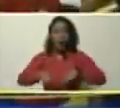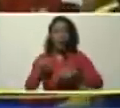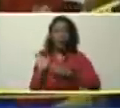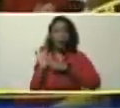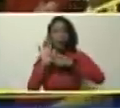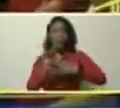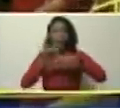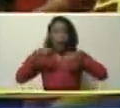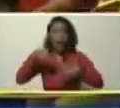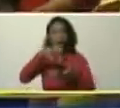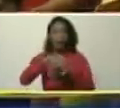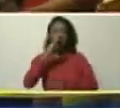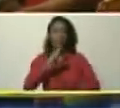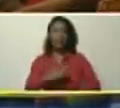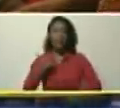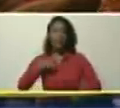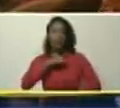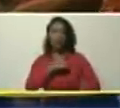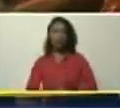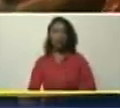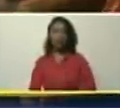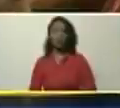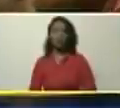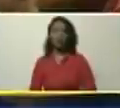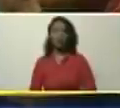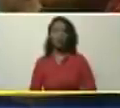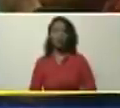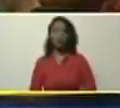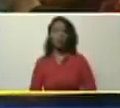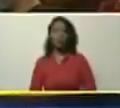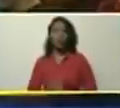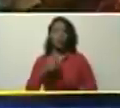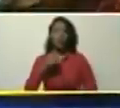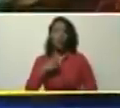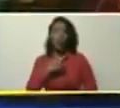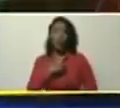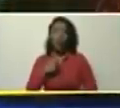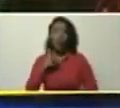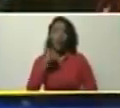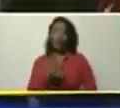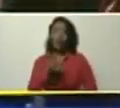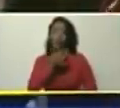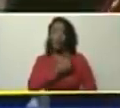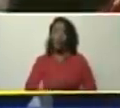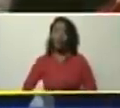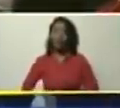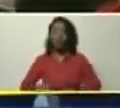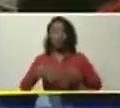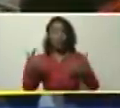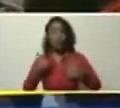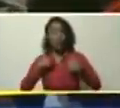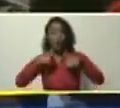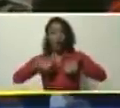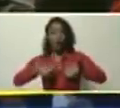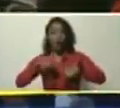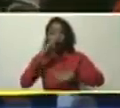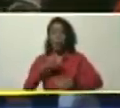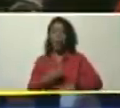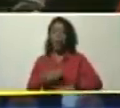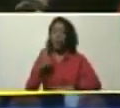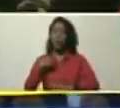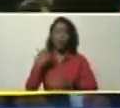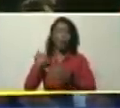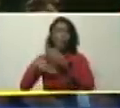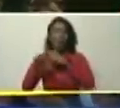representa este estado Barinas para nosotros. Déjeme decirle, presidente, que yo de aquí de Barinas no salgo sin